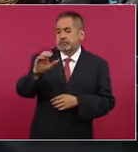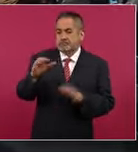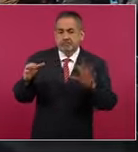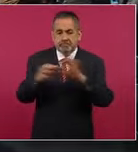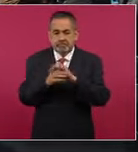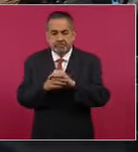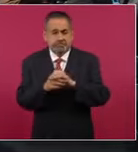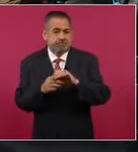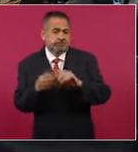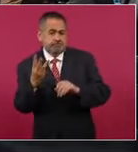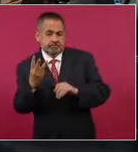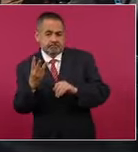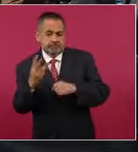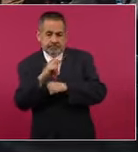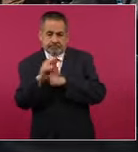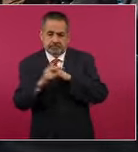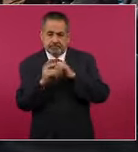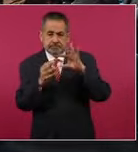hay una integración